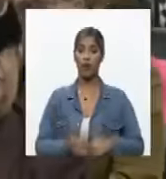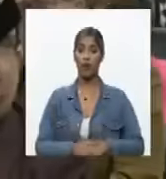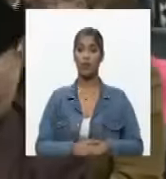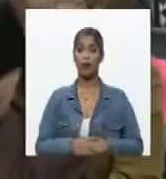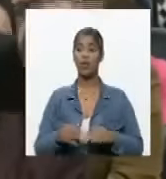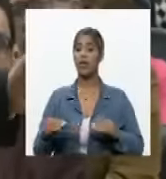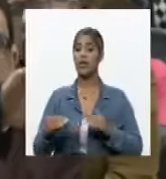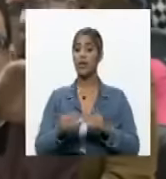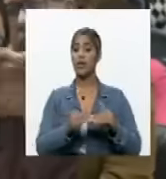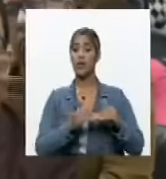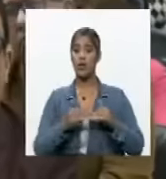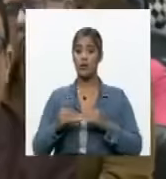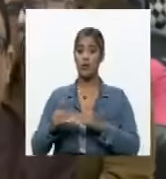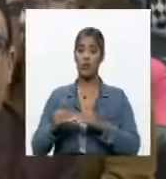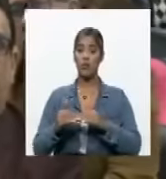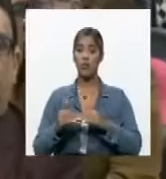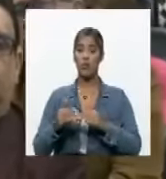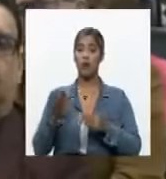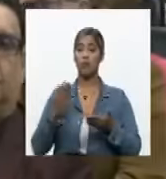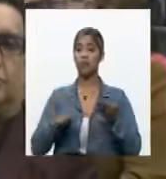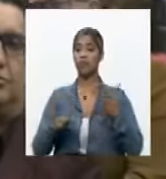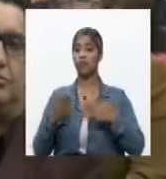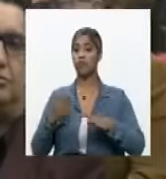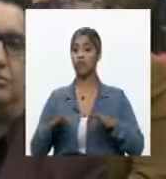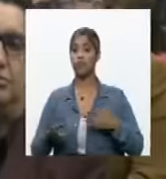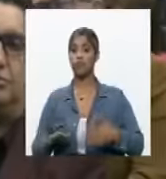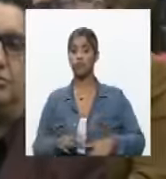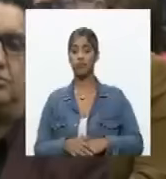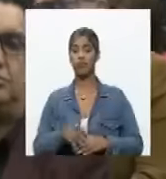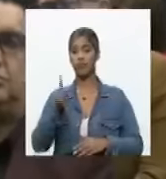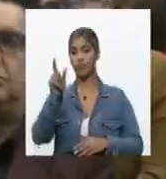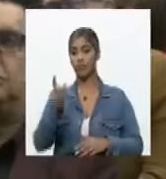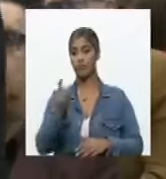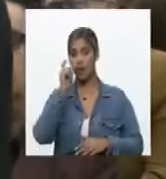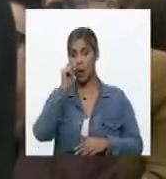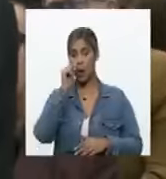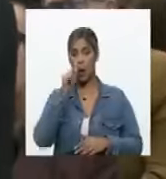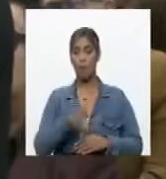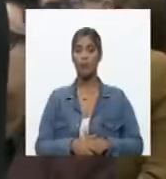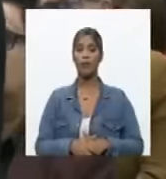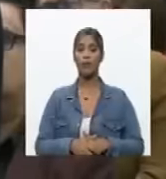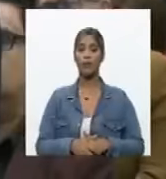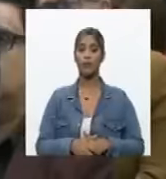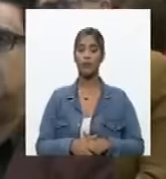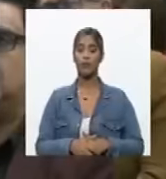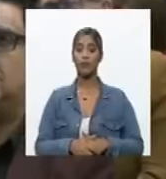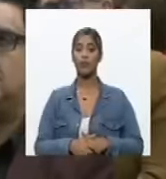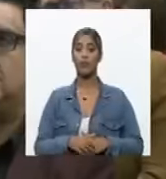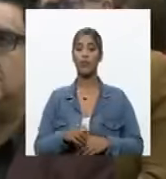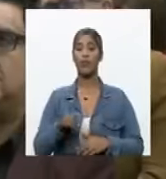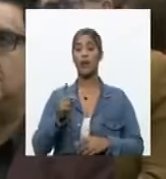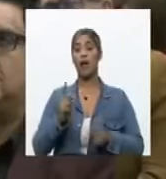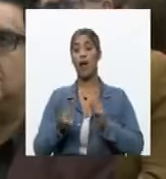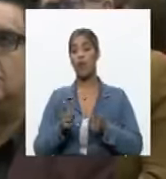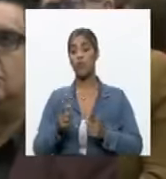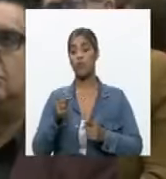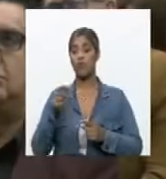al igual que en la masacre de Yumare, Henry López Cisco, asesinados y no